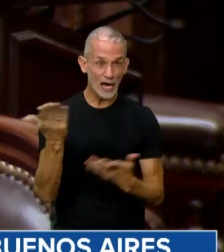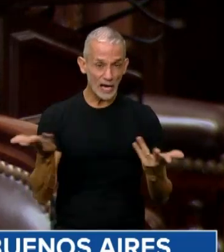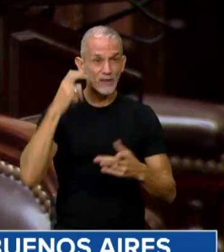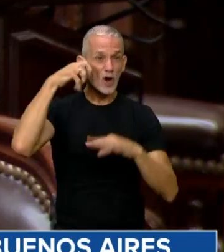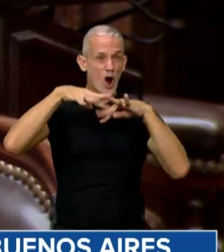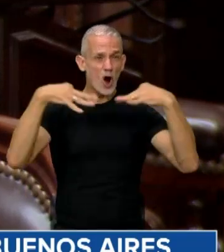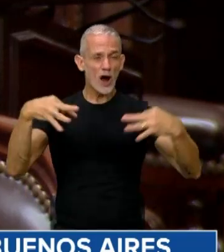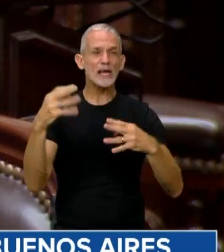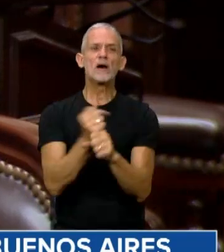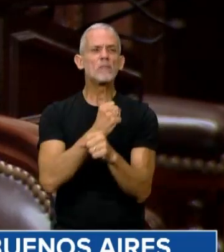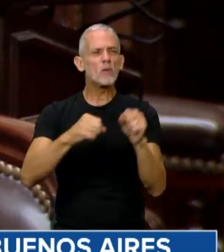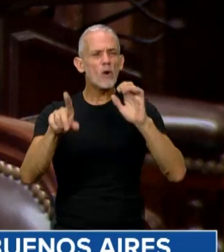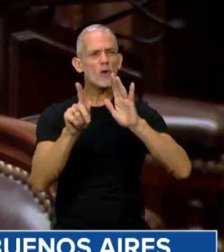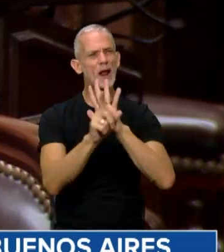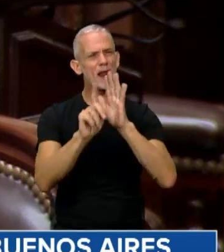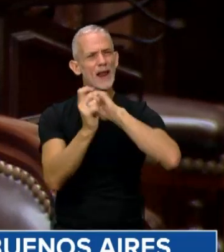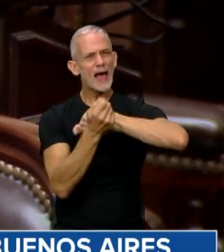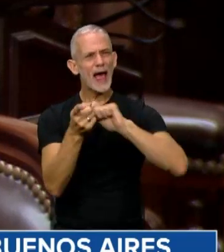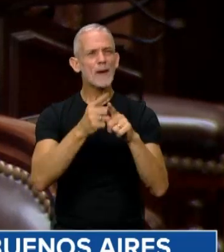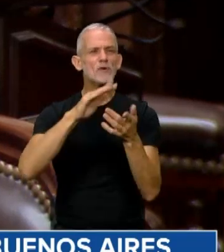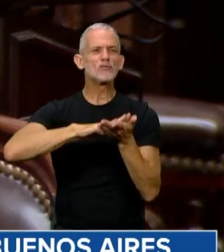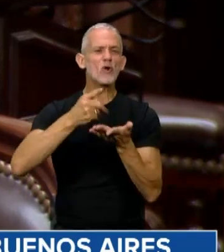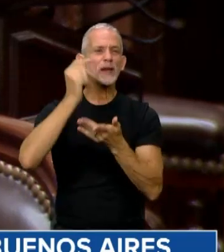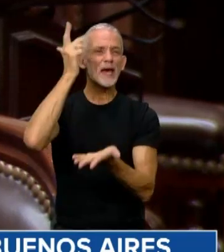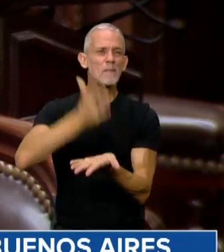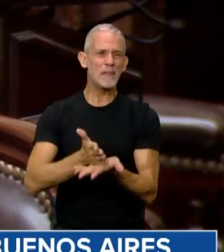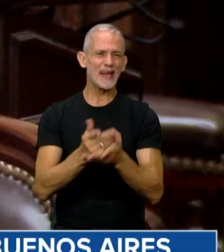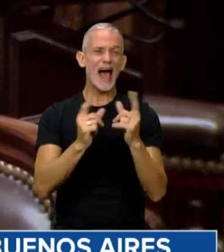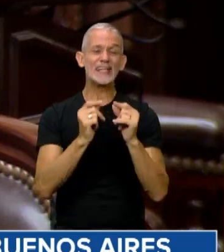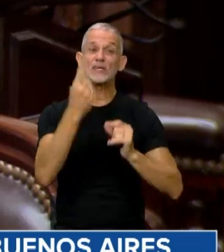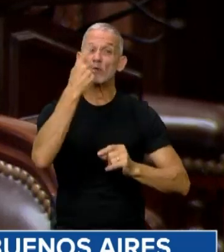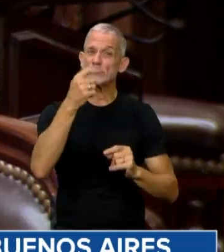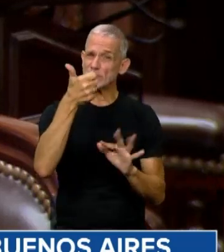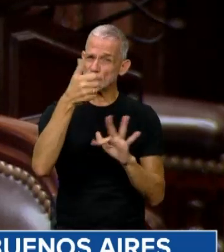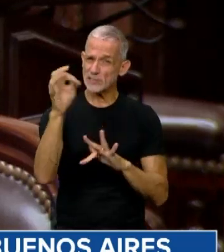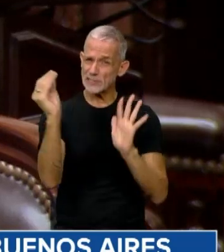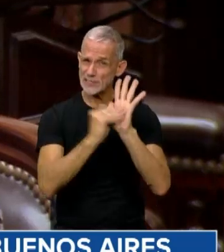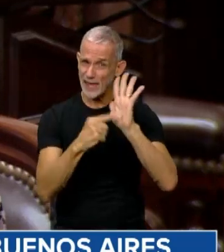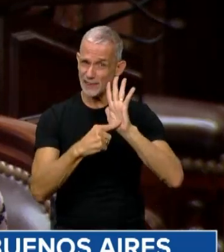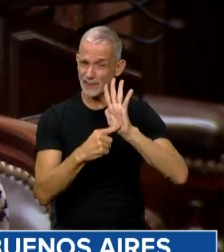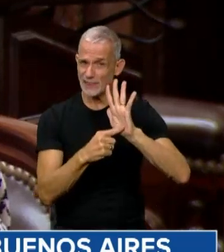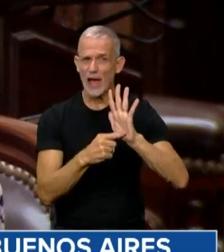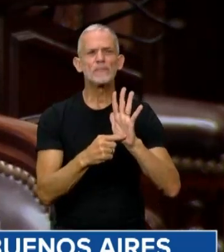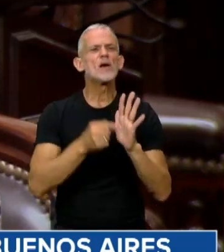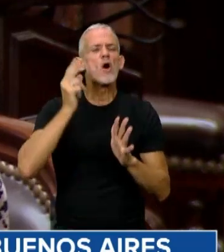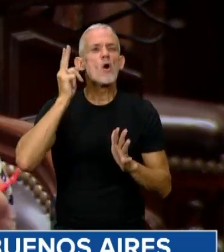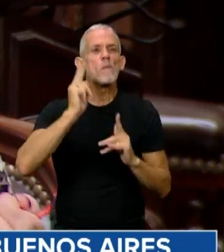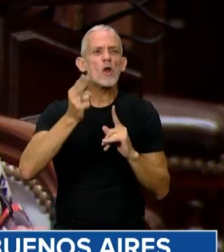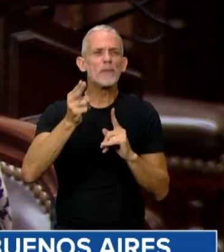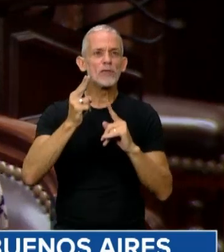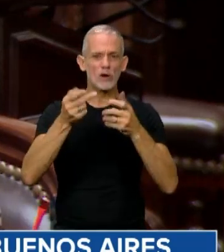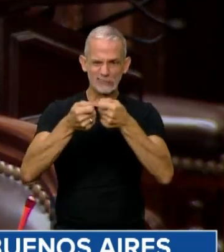Congreso Nacional sancionó una reforma a la Ley de Ejecución de la Pena en su artículo 160, donde además de prohibirse